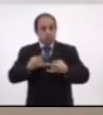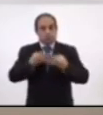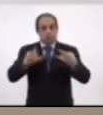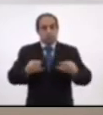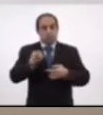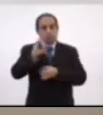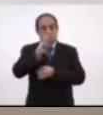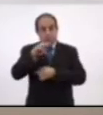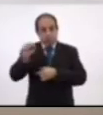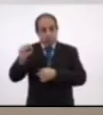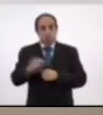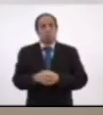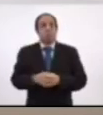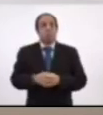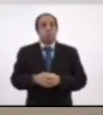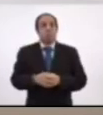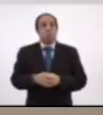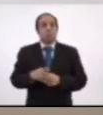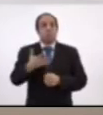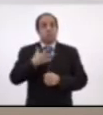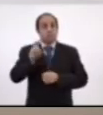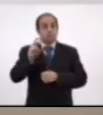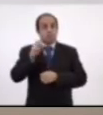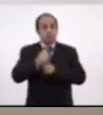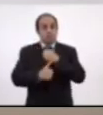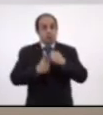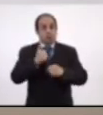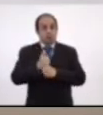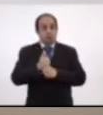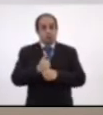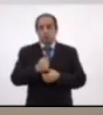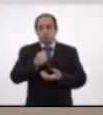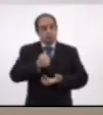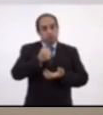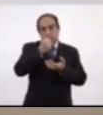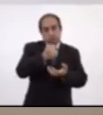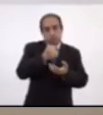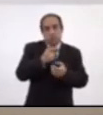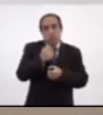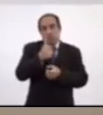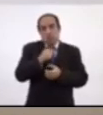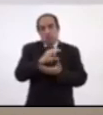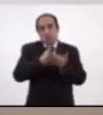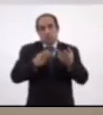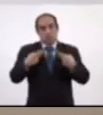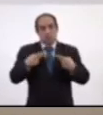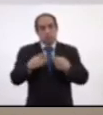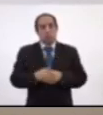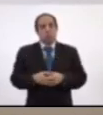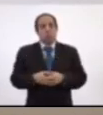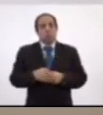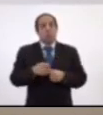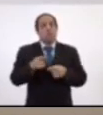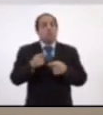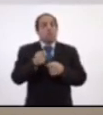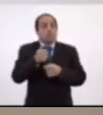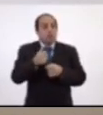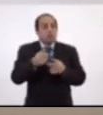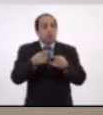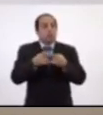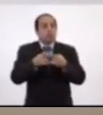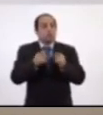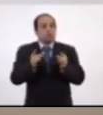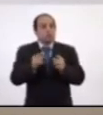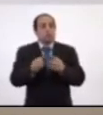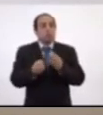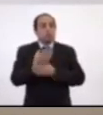Social, producto de 30 años de desinversión, de poca contratación de personas, de propia apertura de